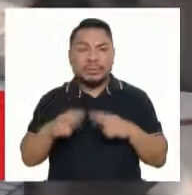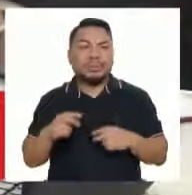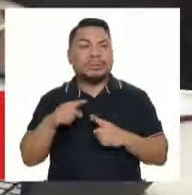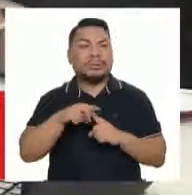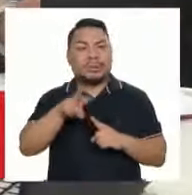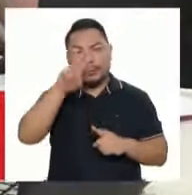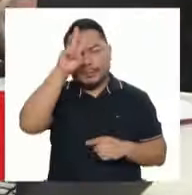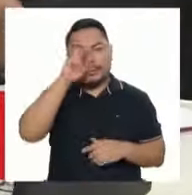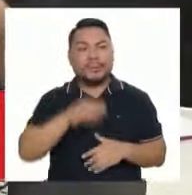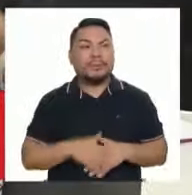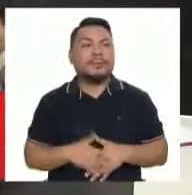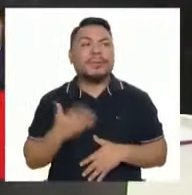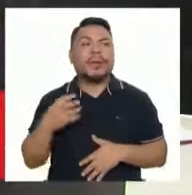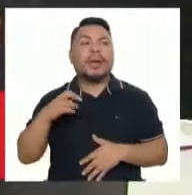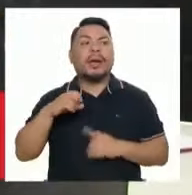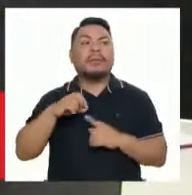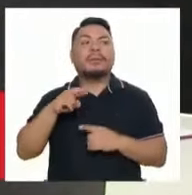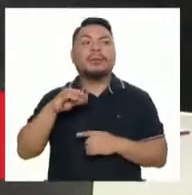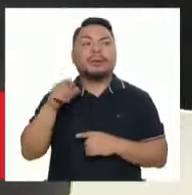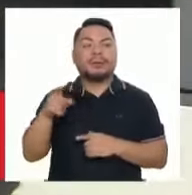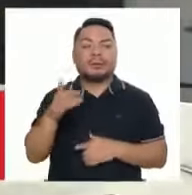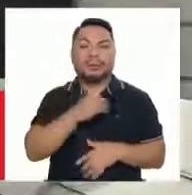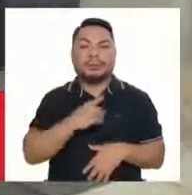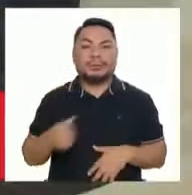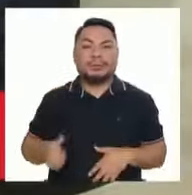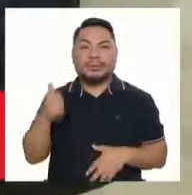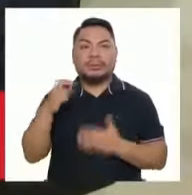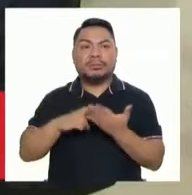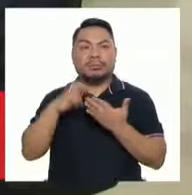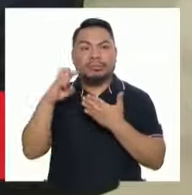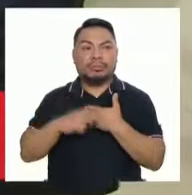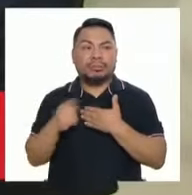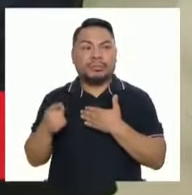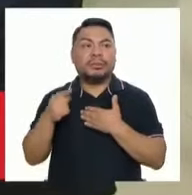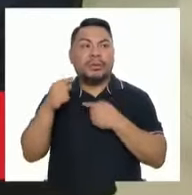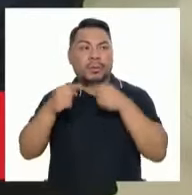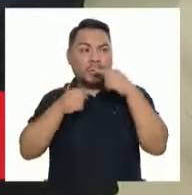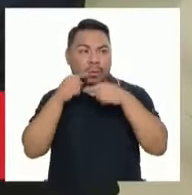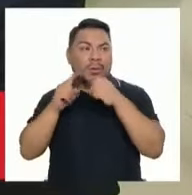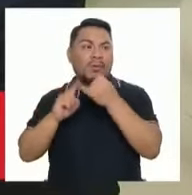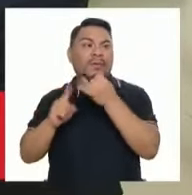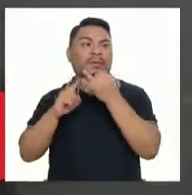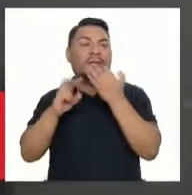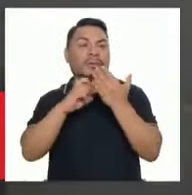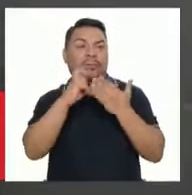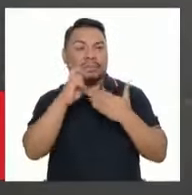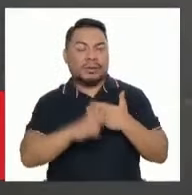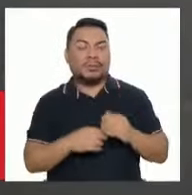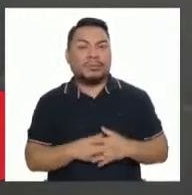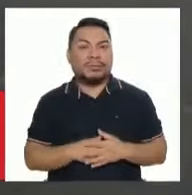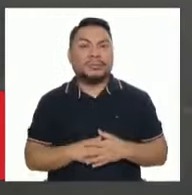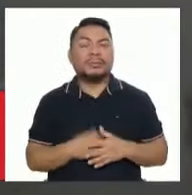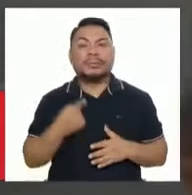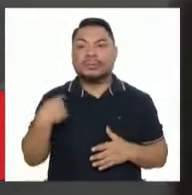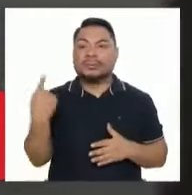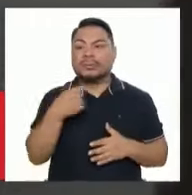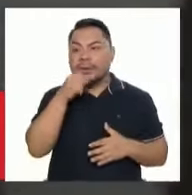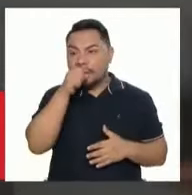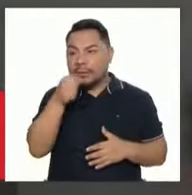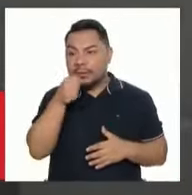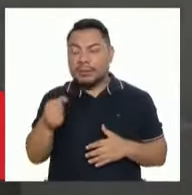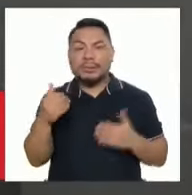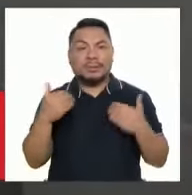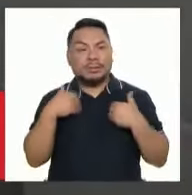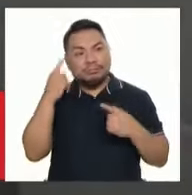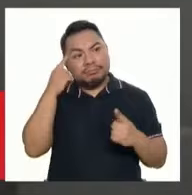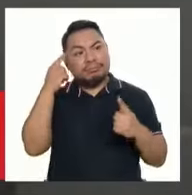Perú. Patricia Leguía, productora del programa, nos cuenta las novedades del programa. Nuestros reporteros tienen la misión